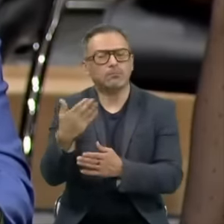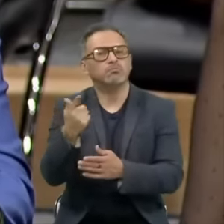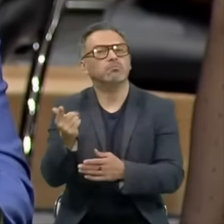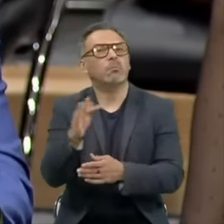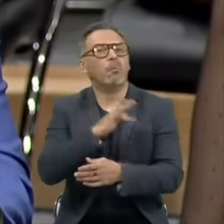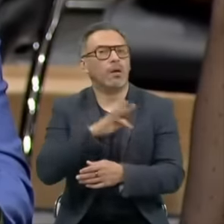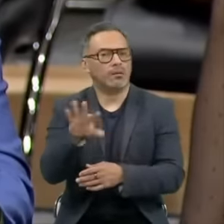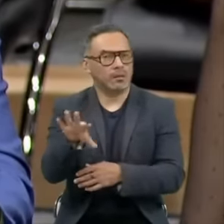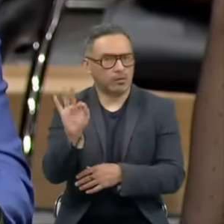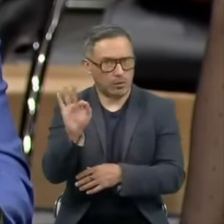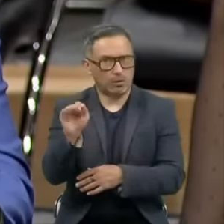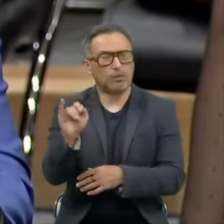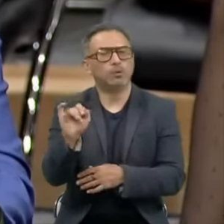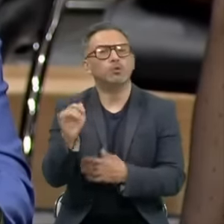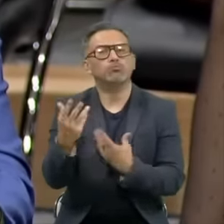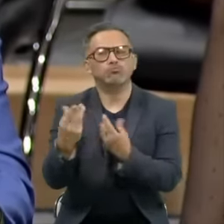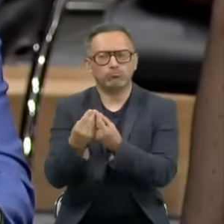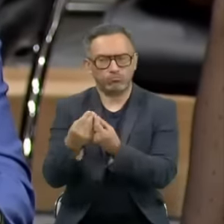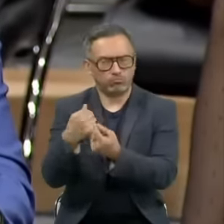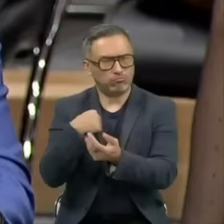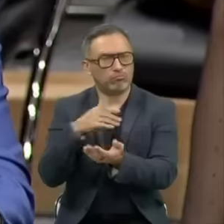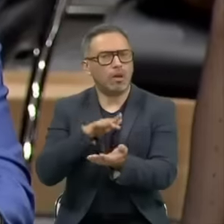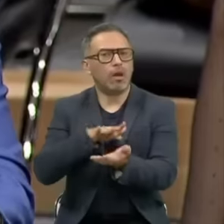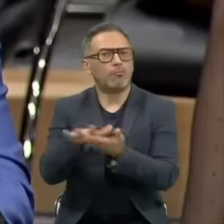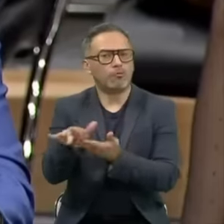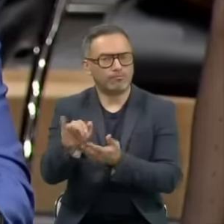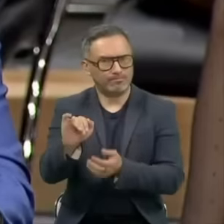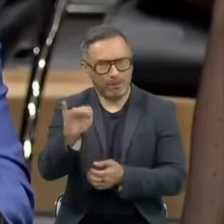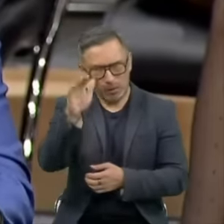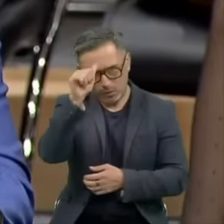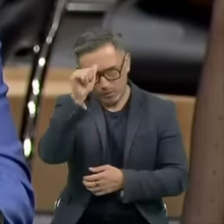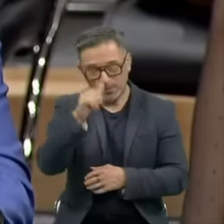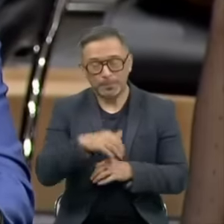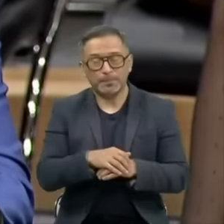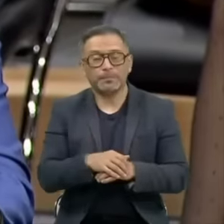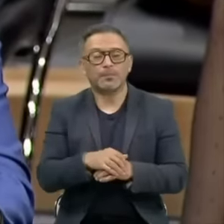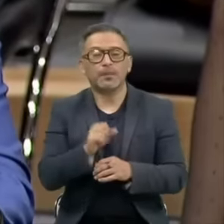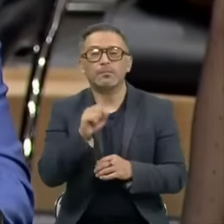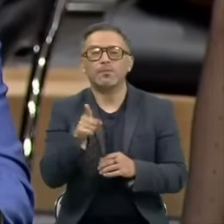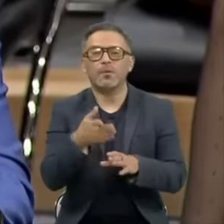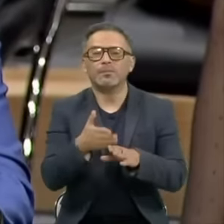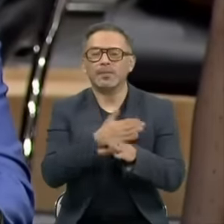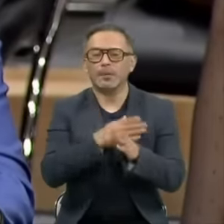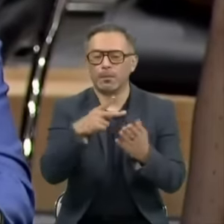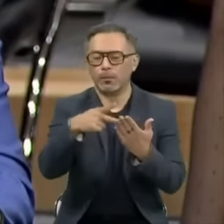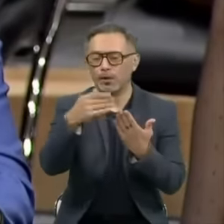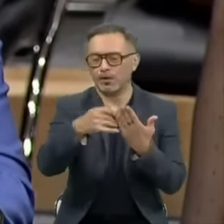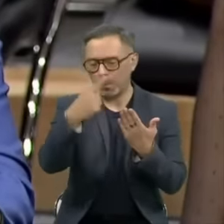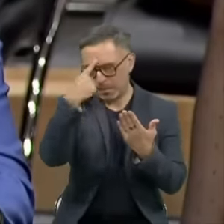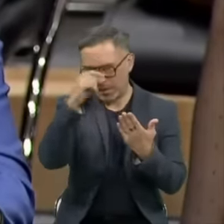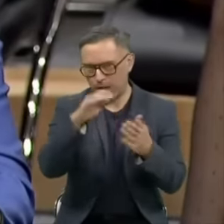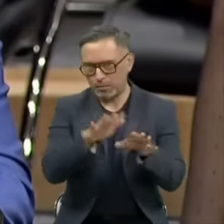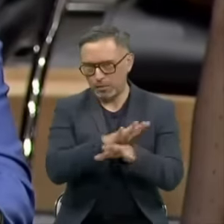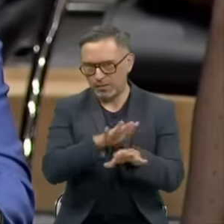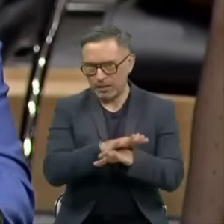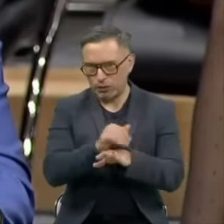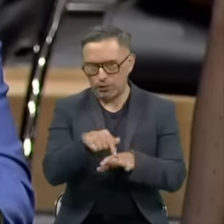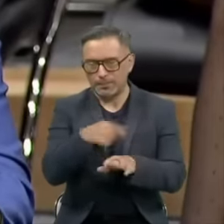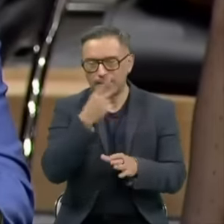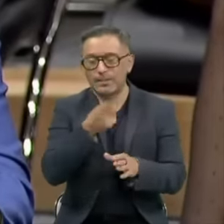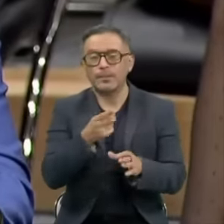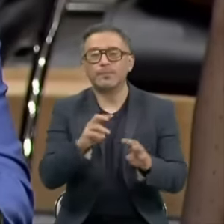viable que nosotros acompañaremos, ya que si bien es cierto, como se plantea en el proyecto de modificación, el Consejo